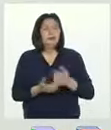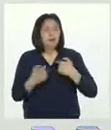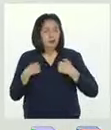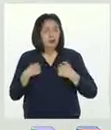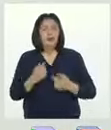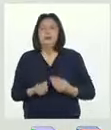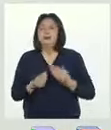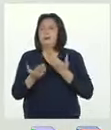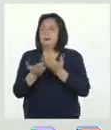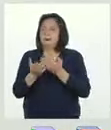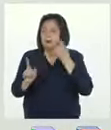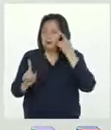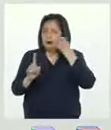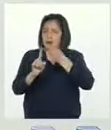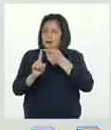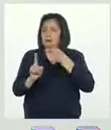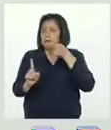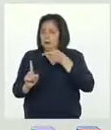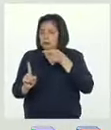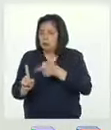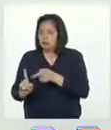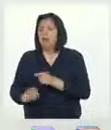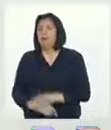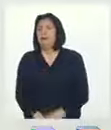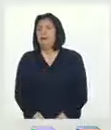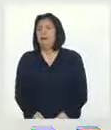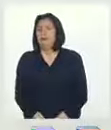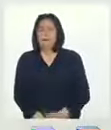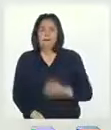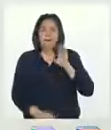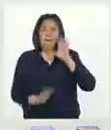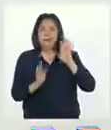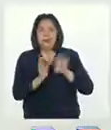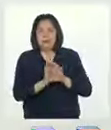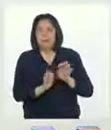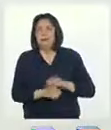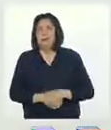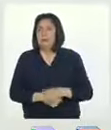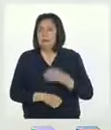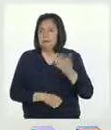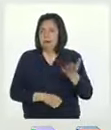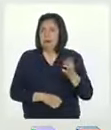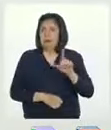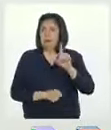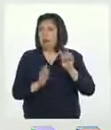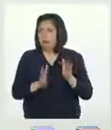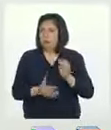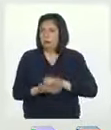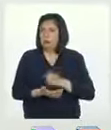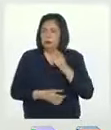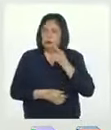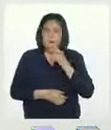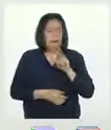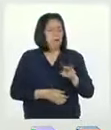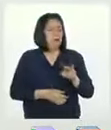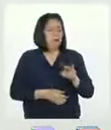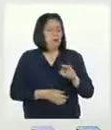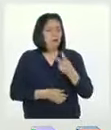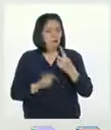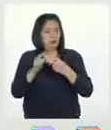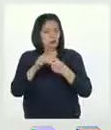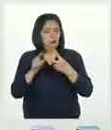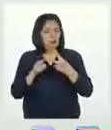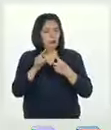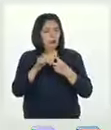debo plantear objetivos específicos. Por ejemplo, en el caso de Luis, hemos identificado